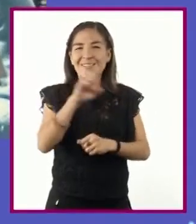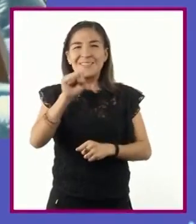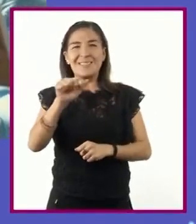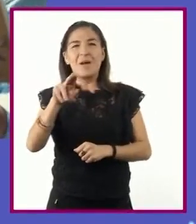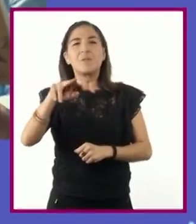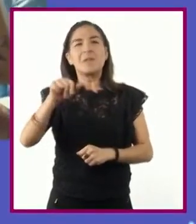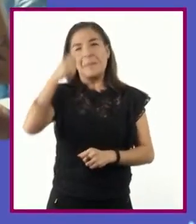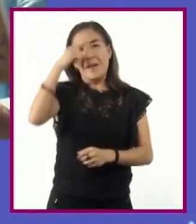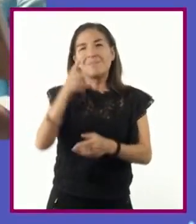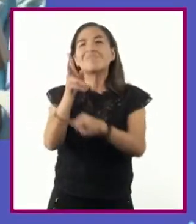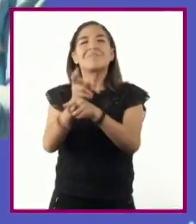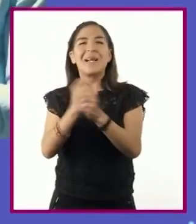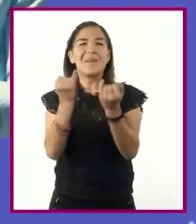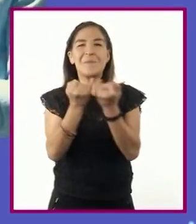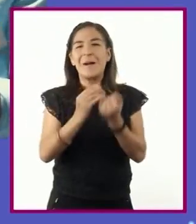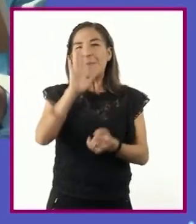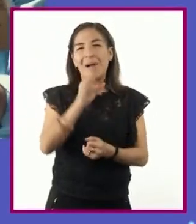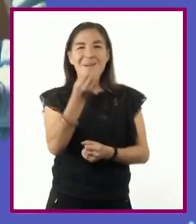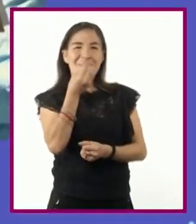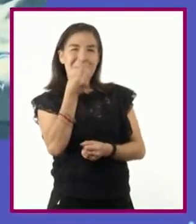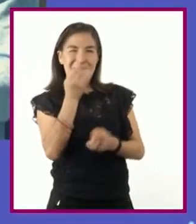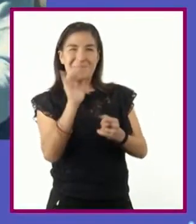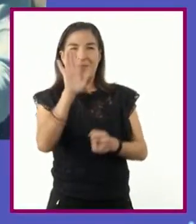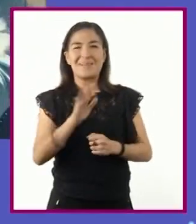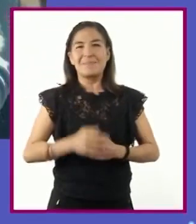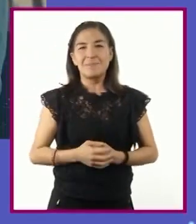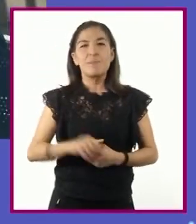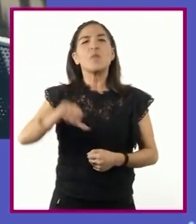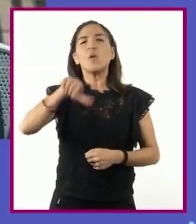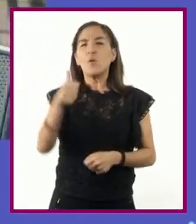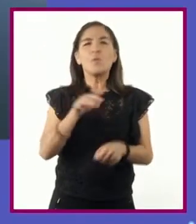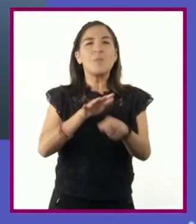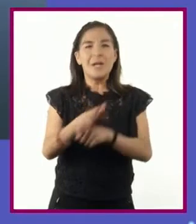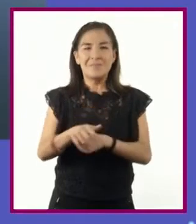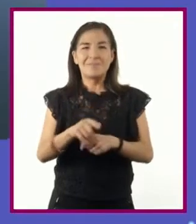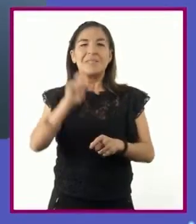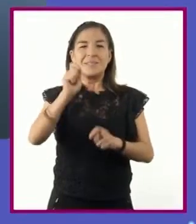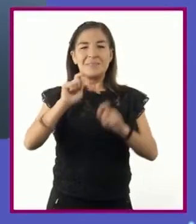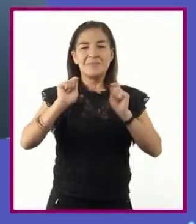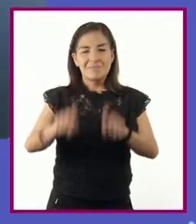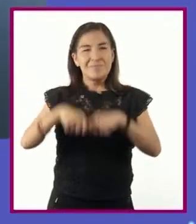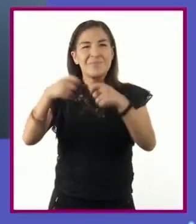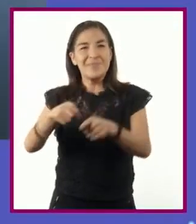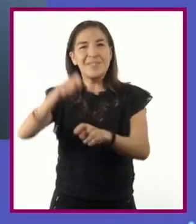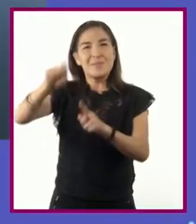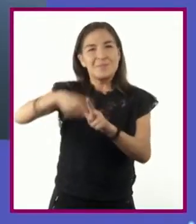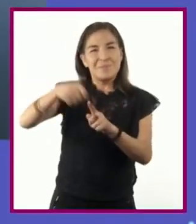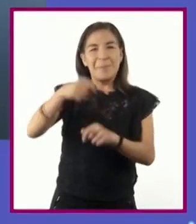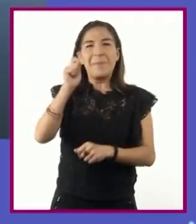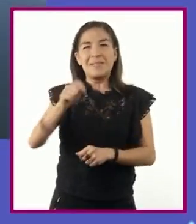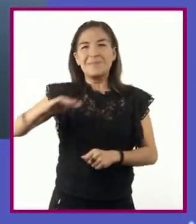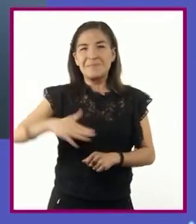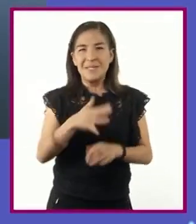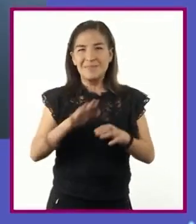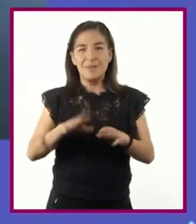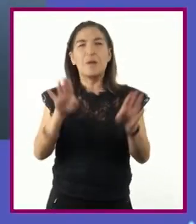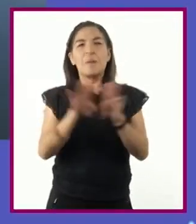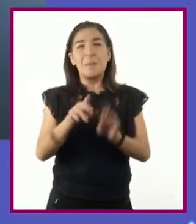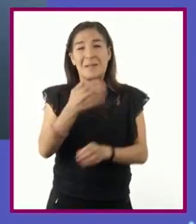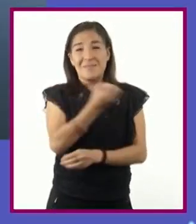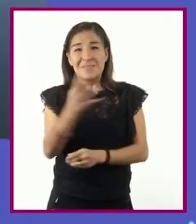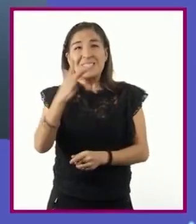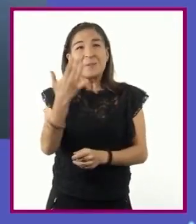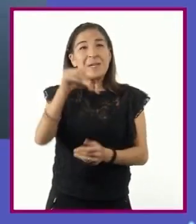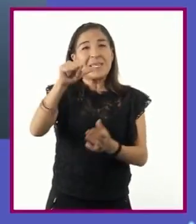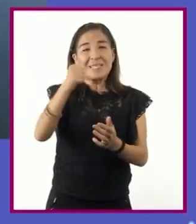comer a alguien. Otra tradición es la pesca. ¿Y cómo no? Tienen 56,000 lagos